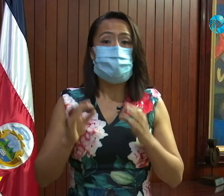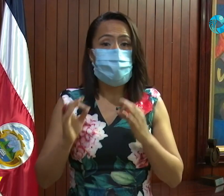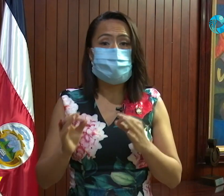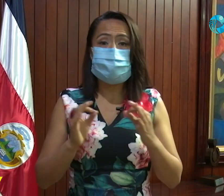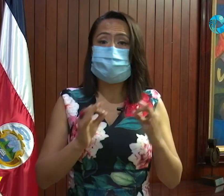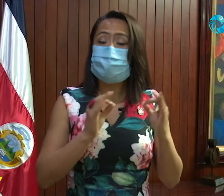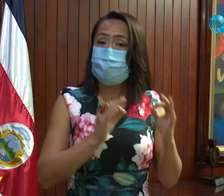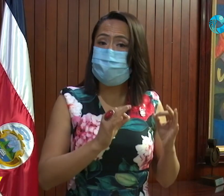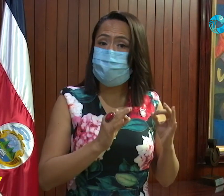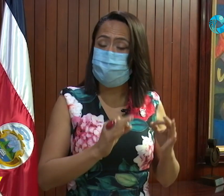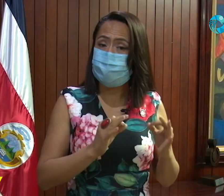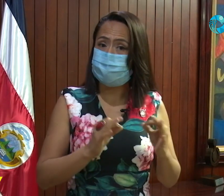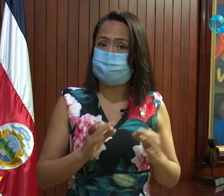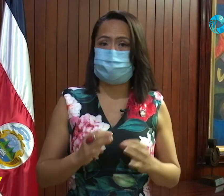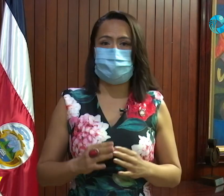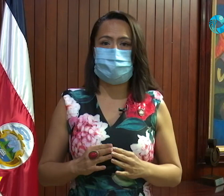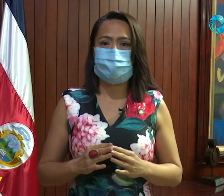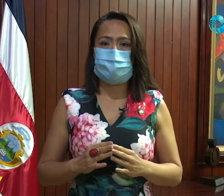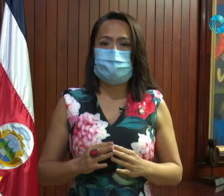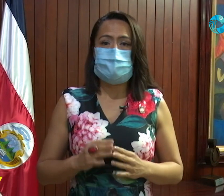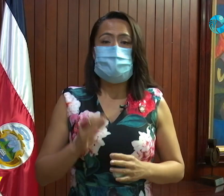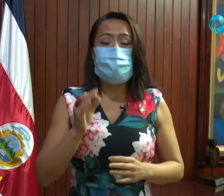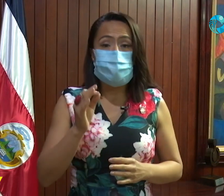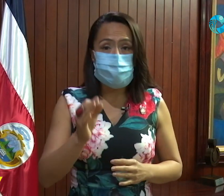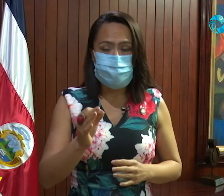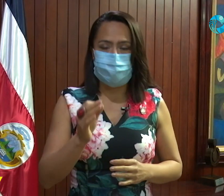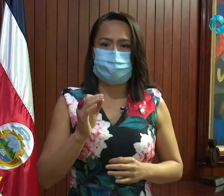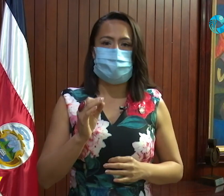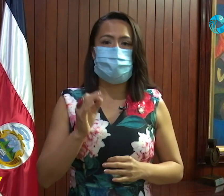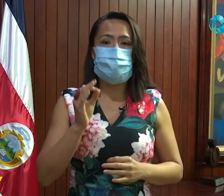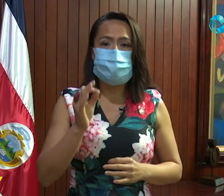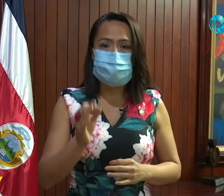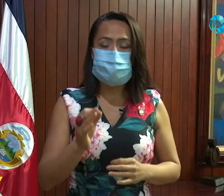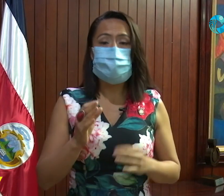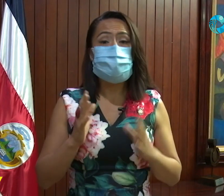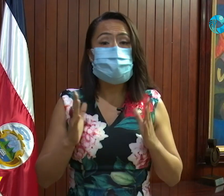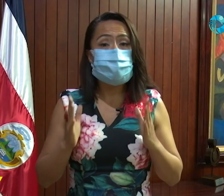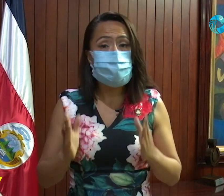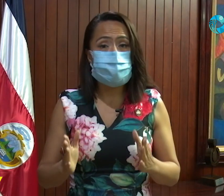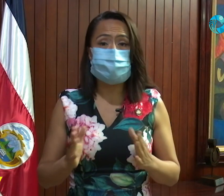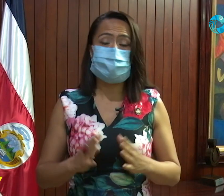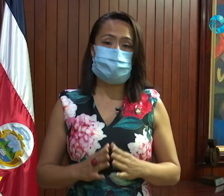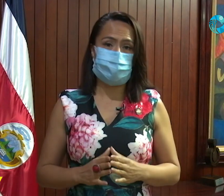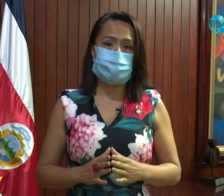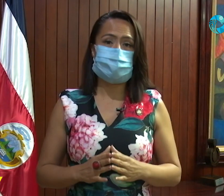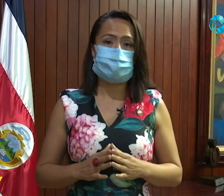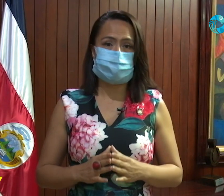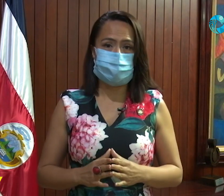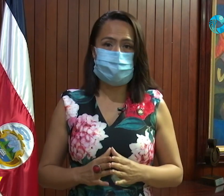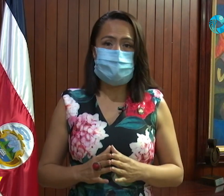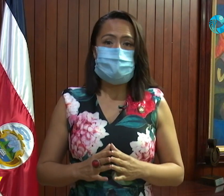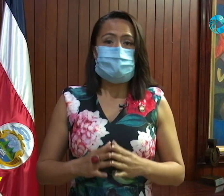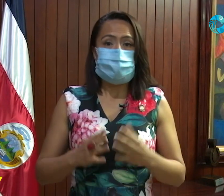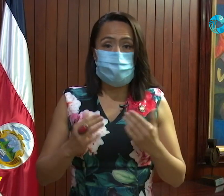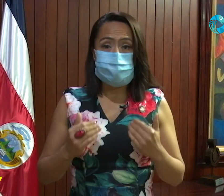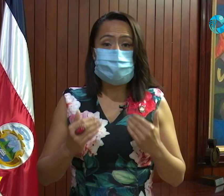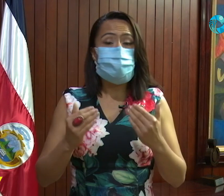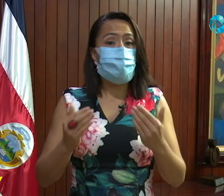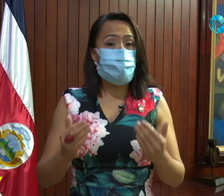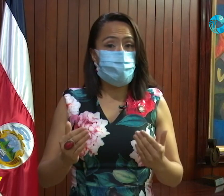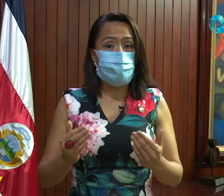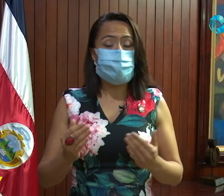de no atender la Constitución y las leyes. Por eso le hemos ofrecido insistentemente a la Asamblea Legislativa